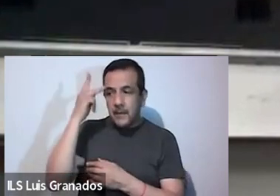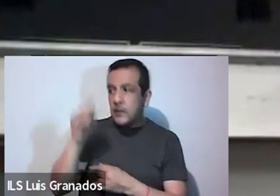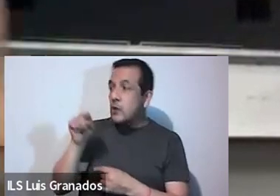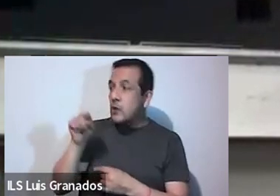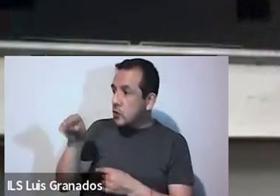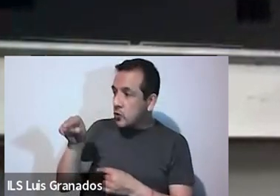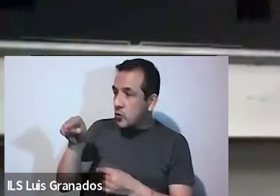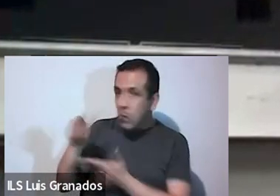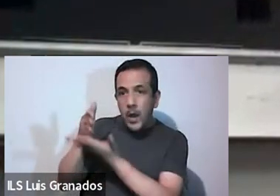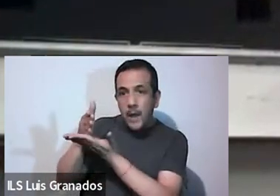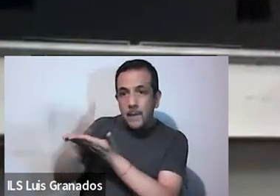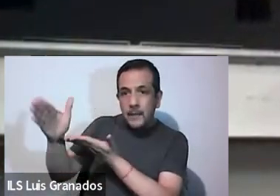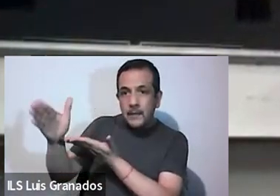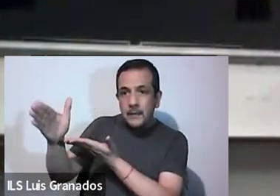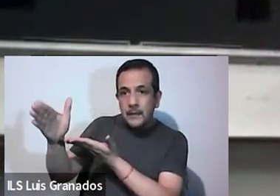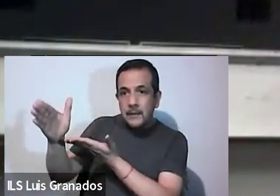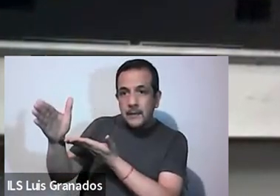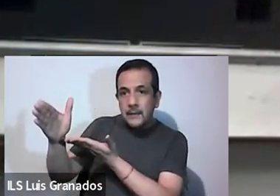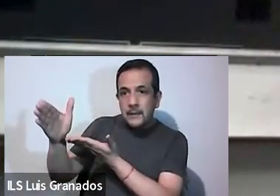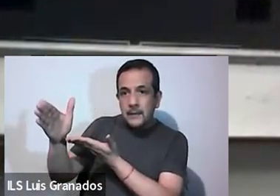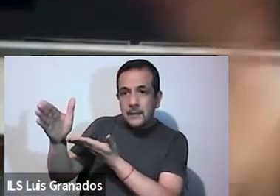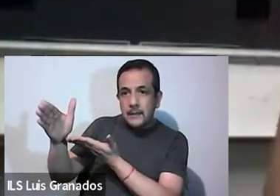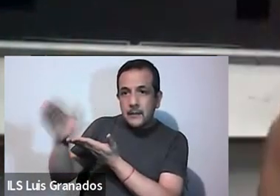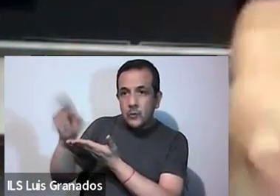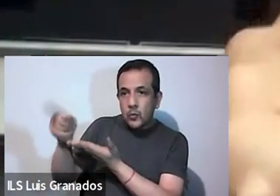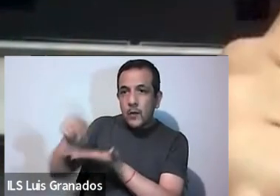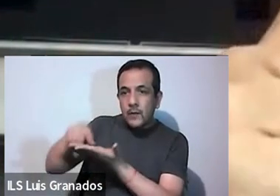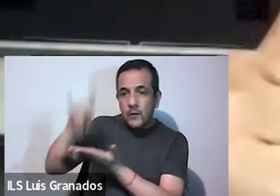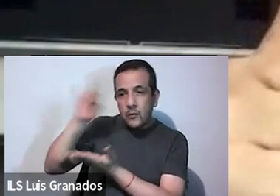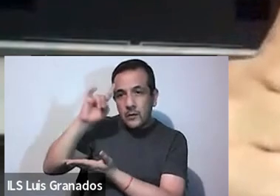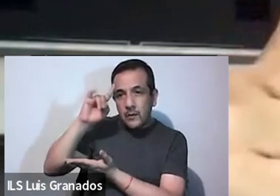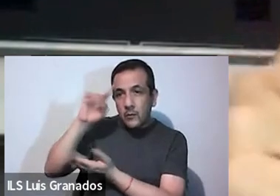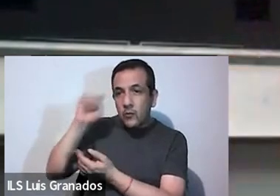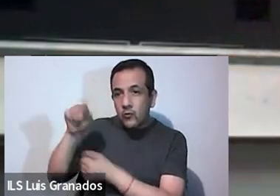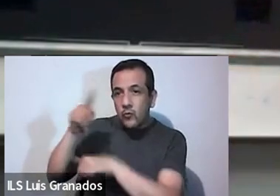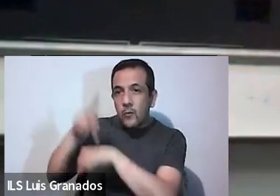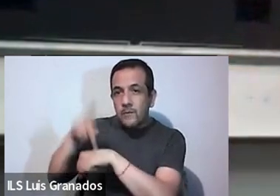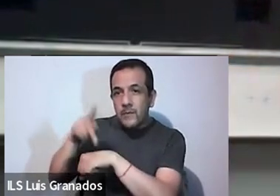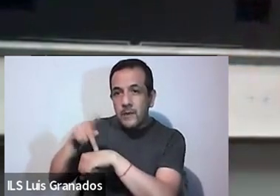piedra de tropiezo. Misma personas,